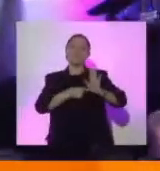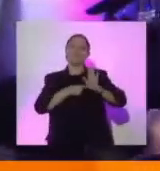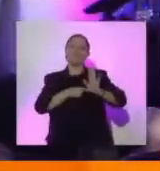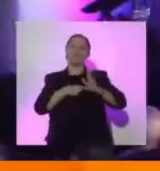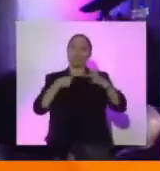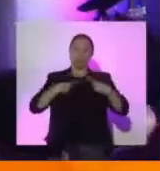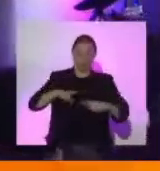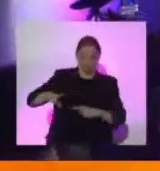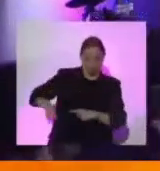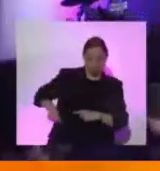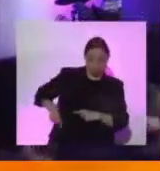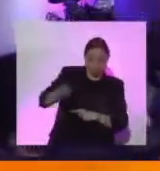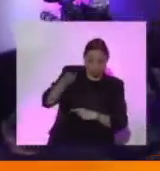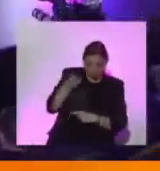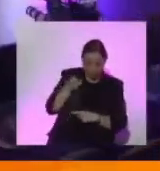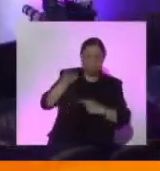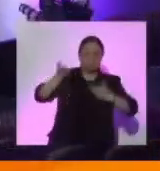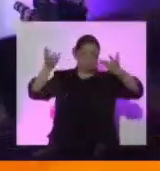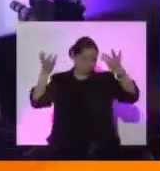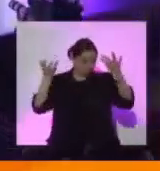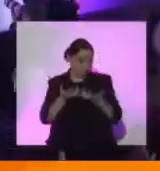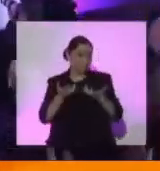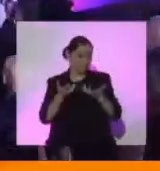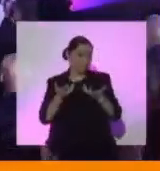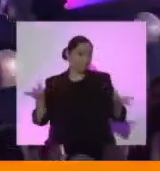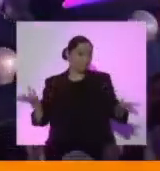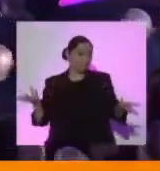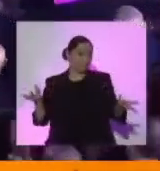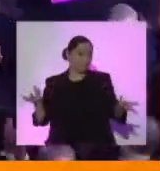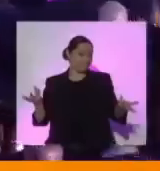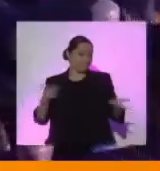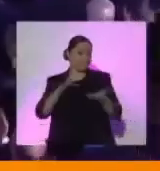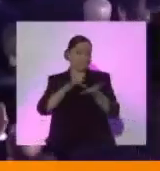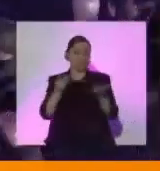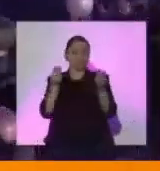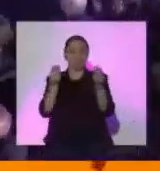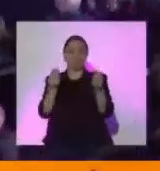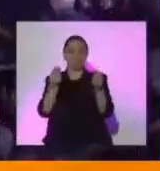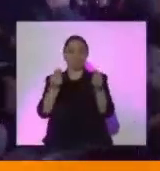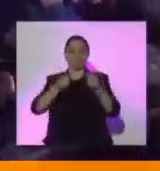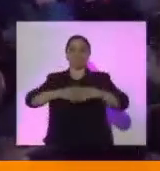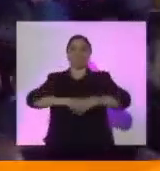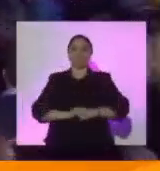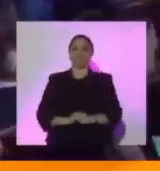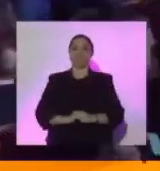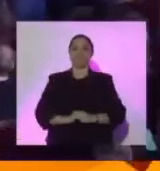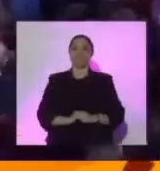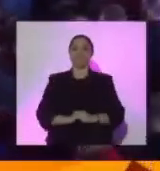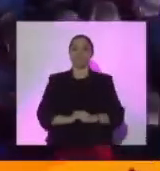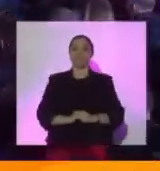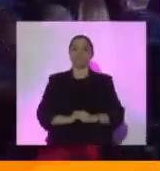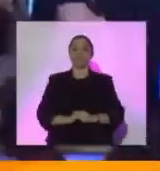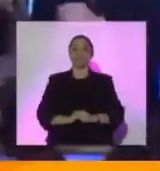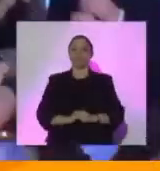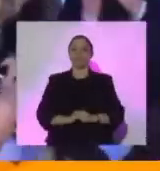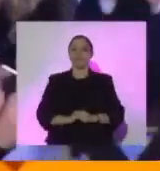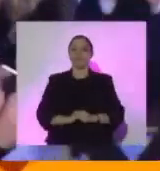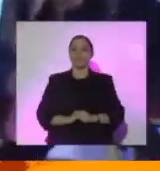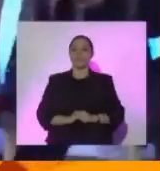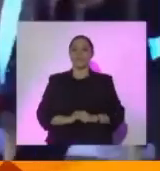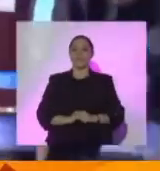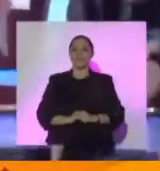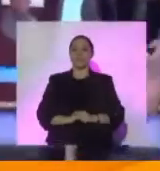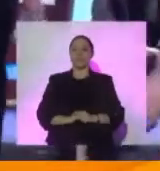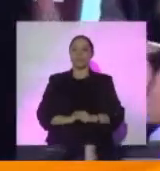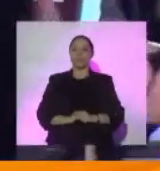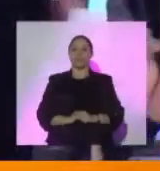Moreira exgobernador de Coahuila que así que diga Híjole qué seguro me dejaron Coahuila Pues tampoco ellos son los que van a llevar el tema de seguridad con sochil en estas